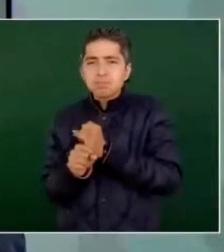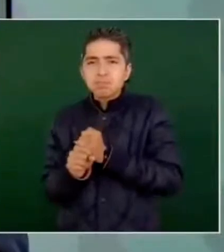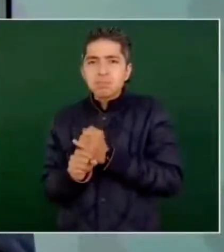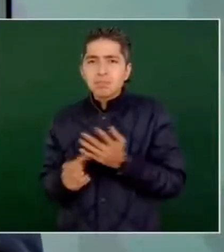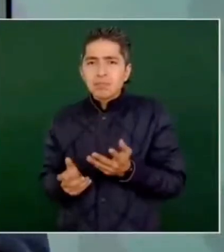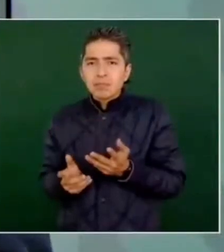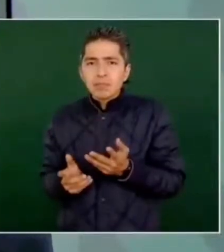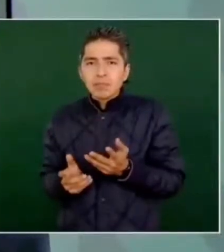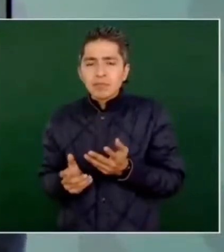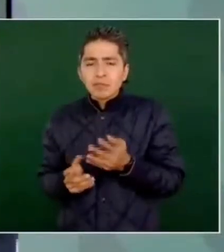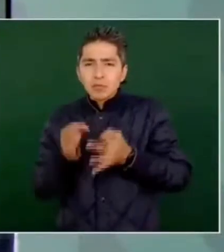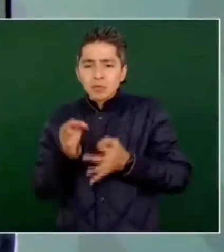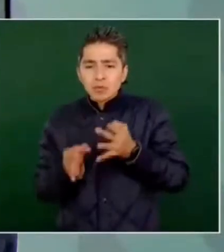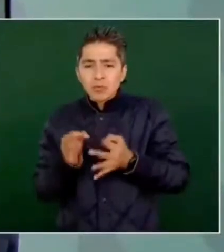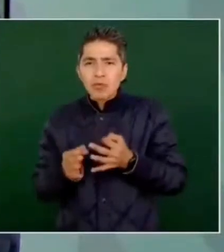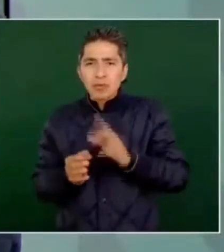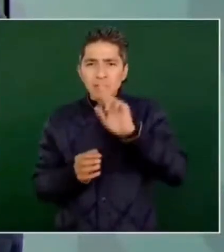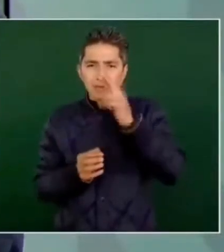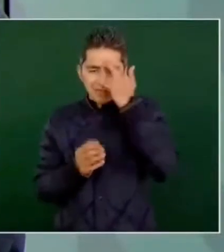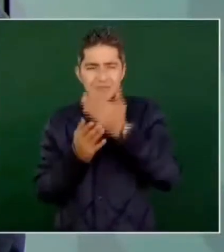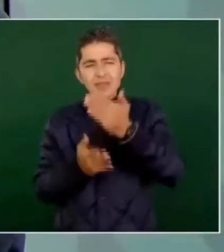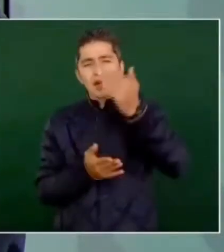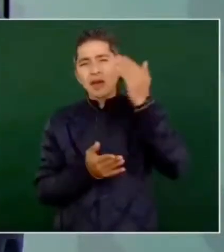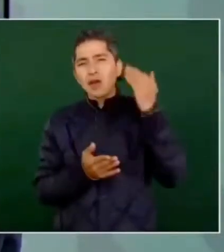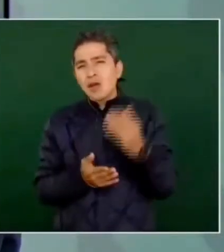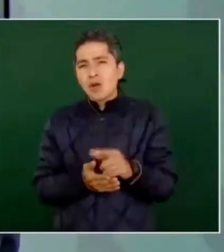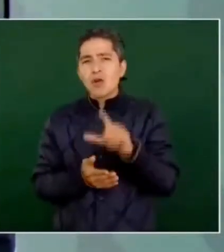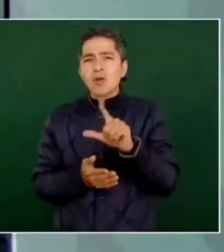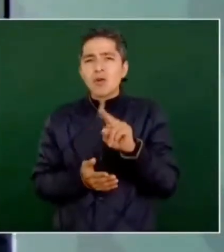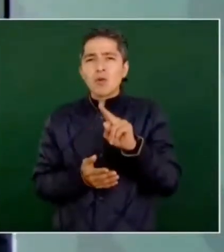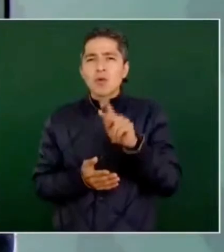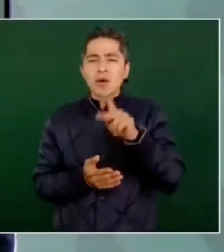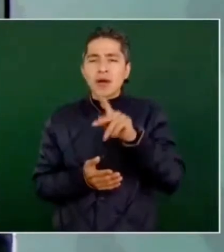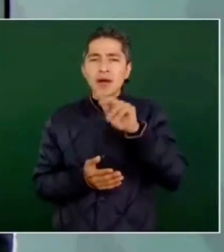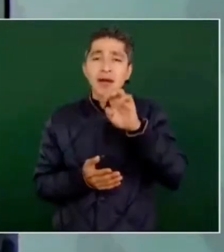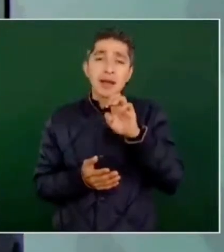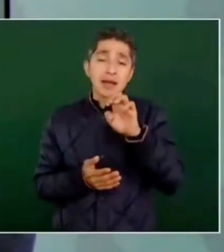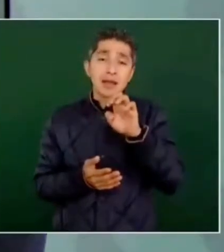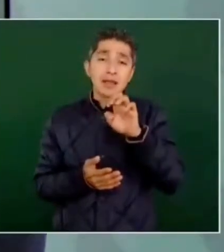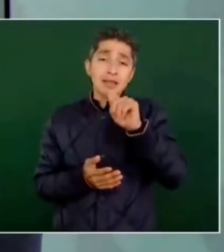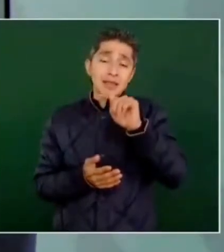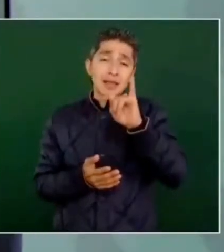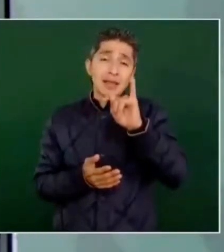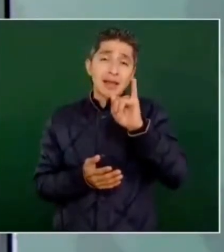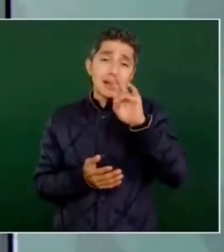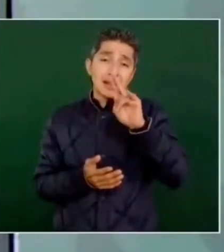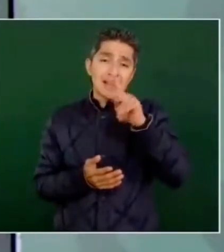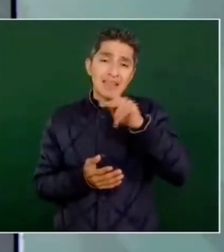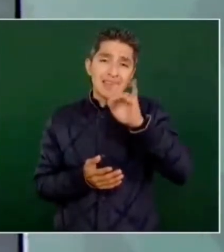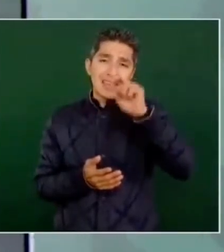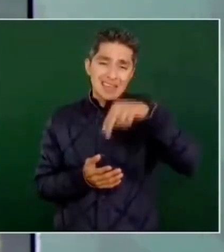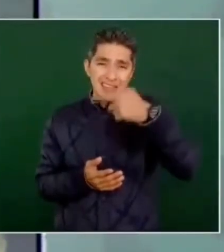Cuando Luther King comenzó a luchar por los derechos civiles,